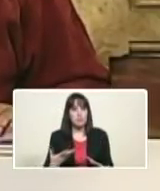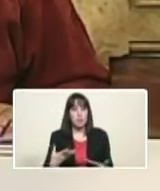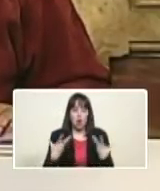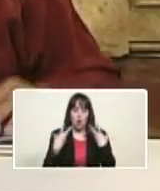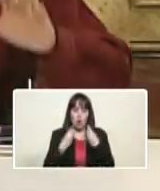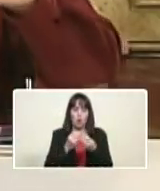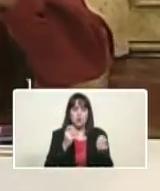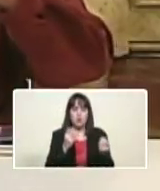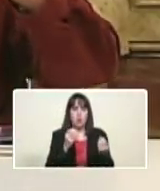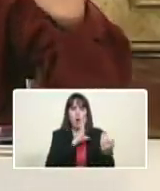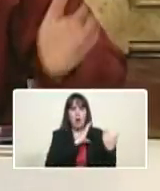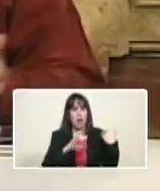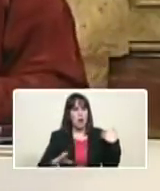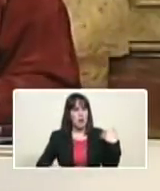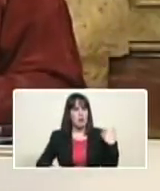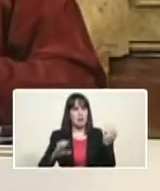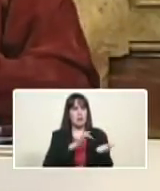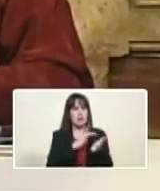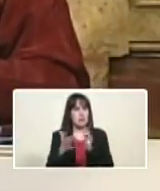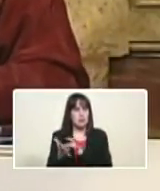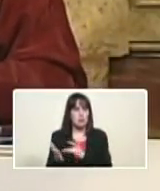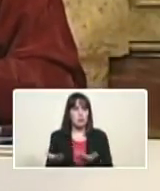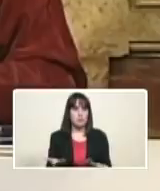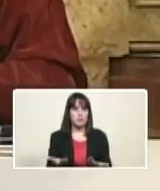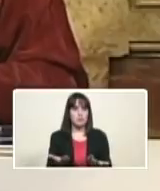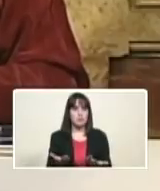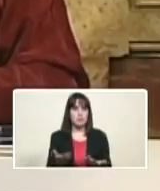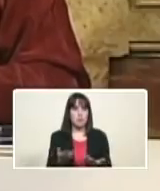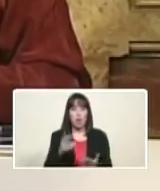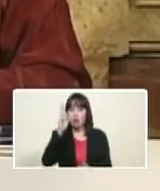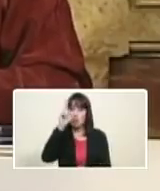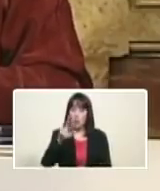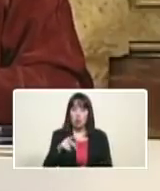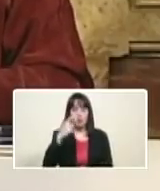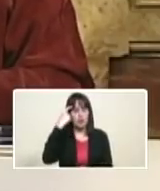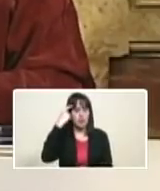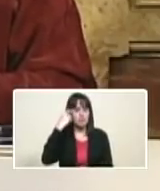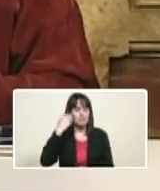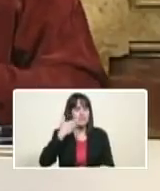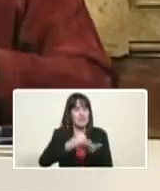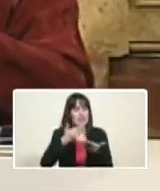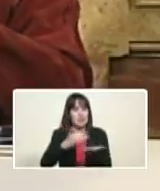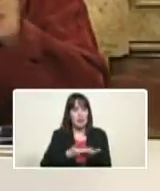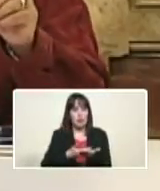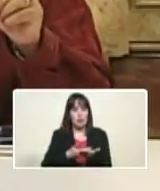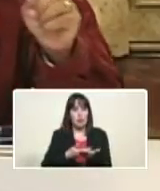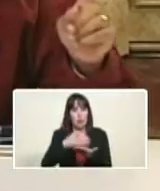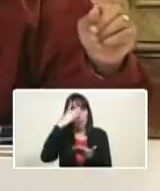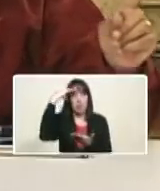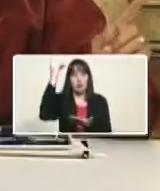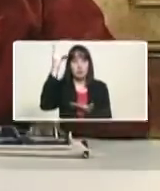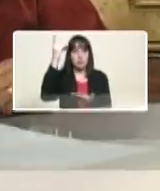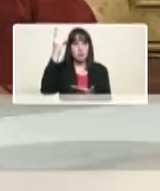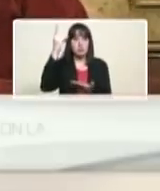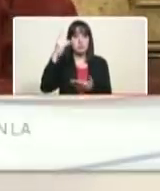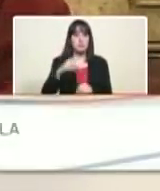Jesucristo protegiendo a Venezuela. Todos los días soy testigo, compañero. No soy ningún fanático